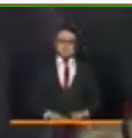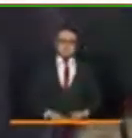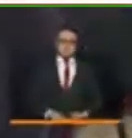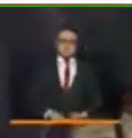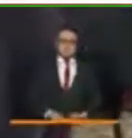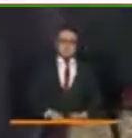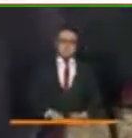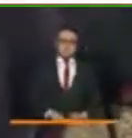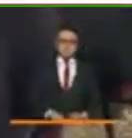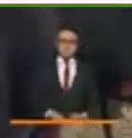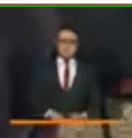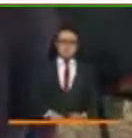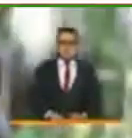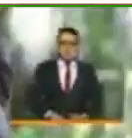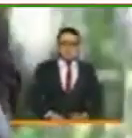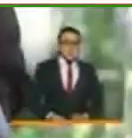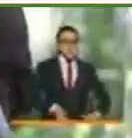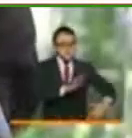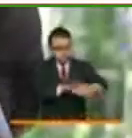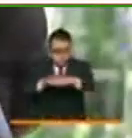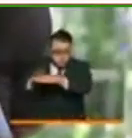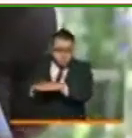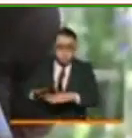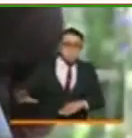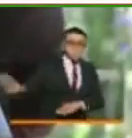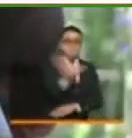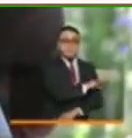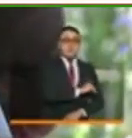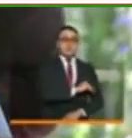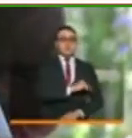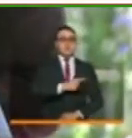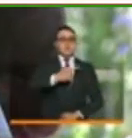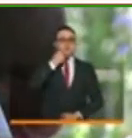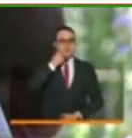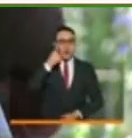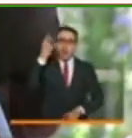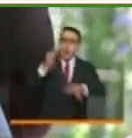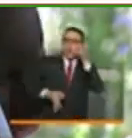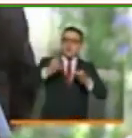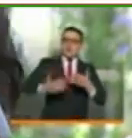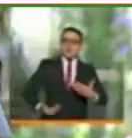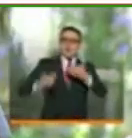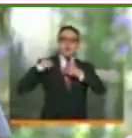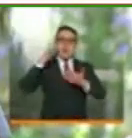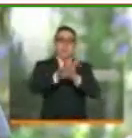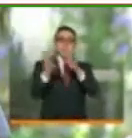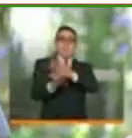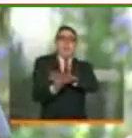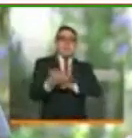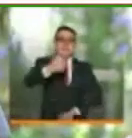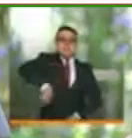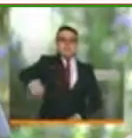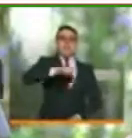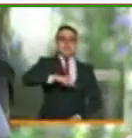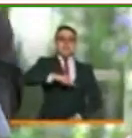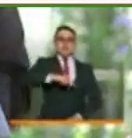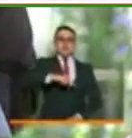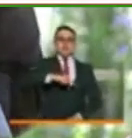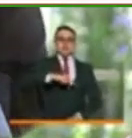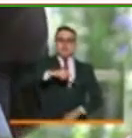Y necesitamos y hacemos un llamado para que la justicia transicional